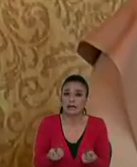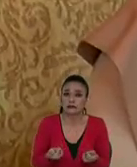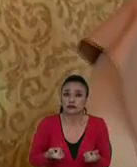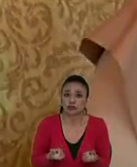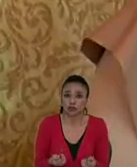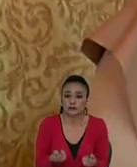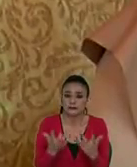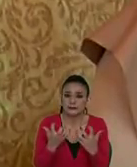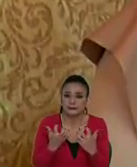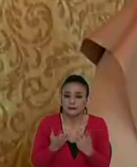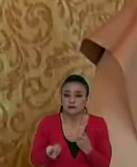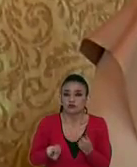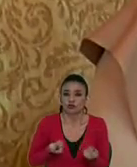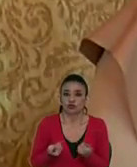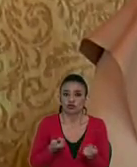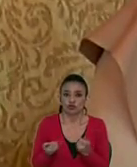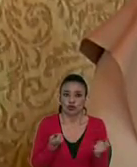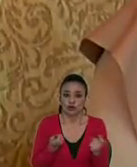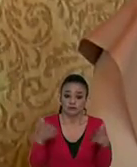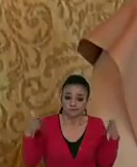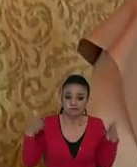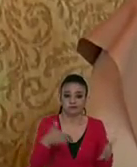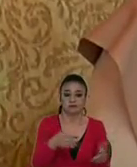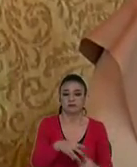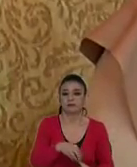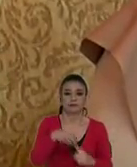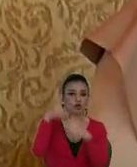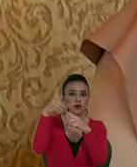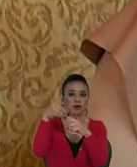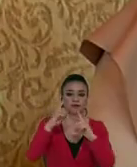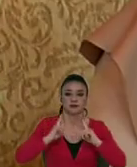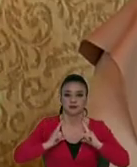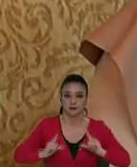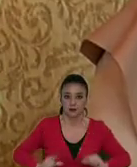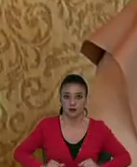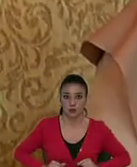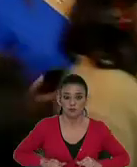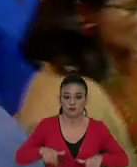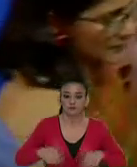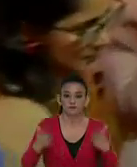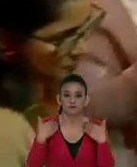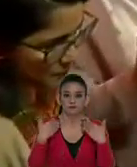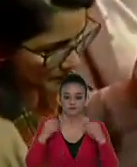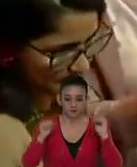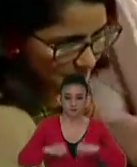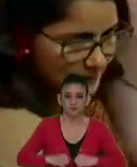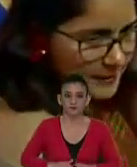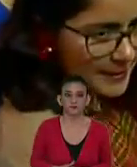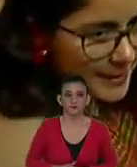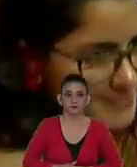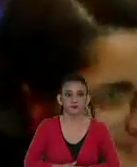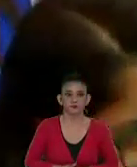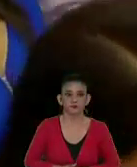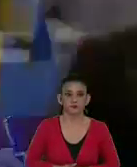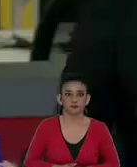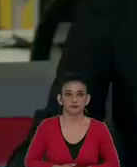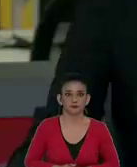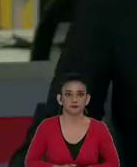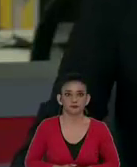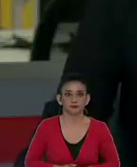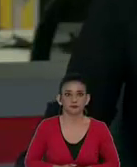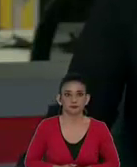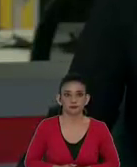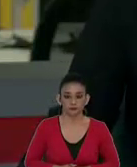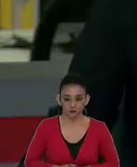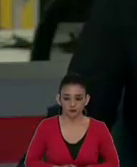se concentre en la prioridad, que es la salud en Guayaquil. Informó Jorge Escobar.